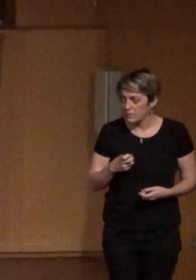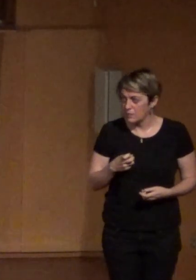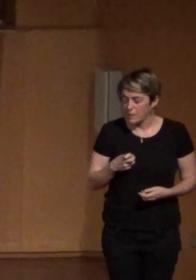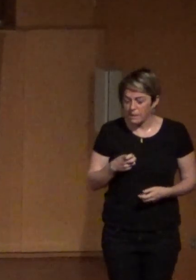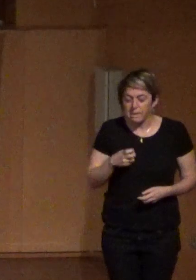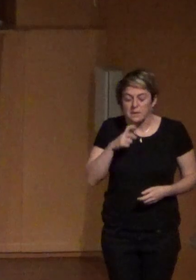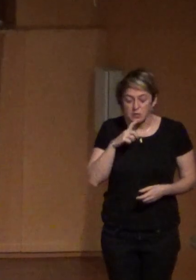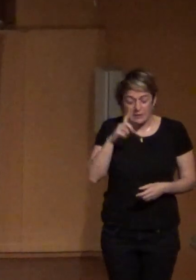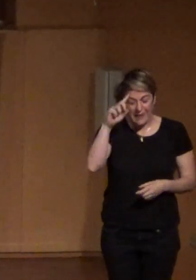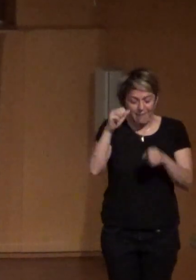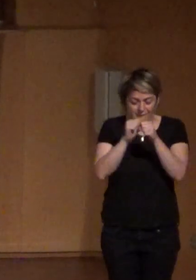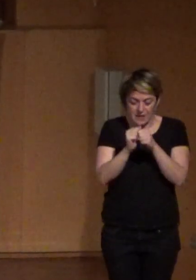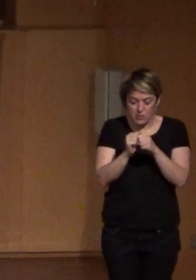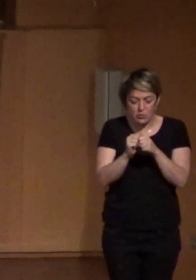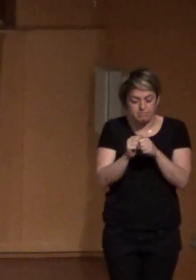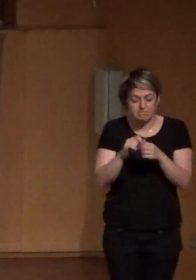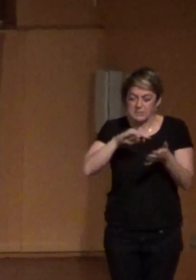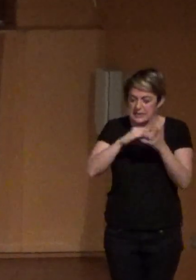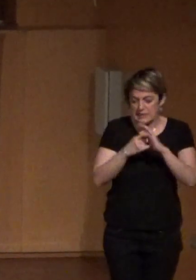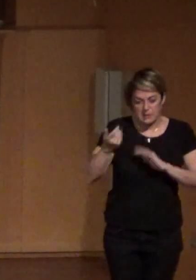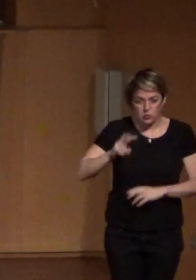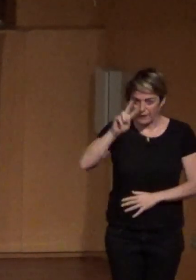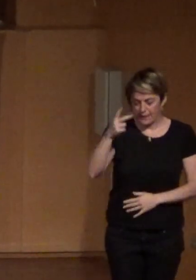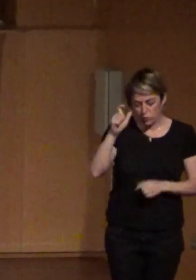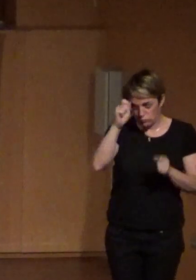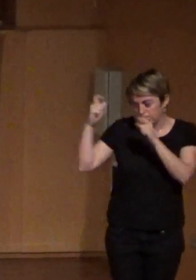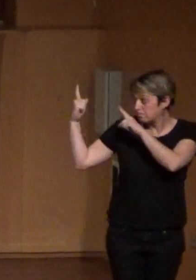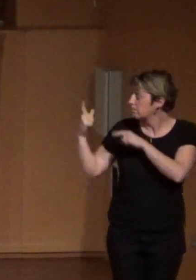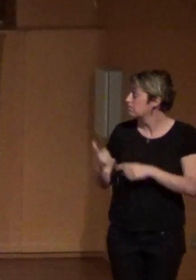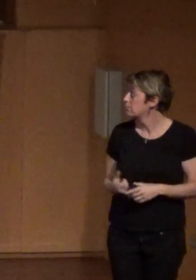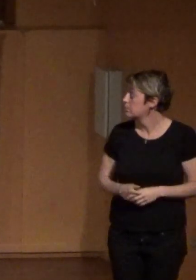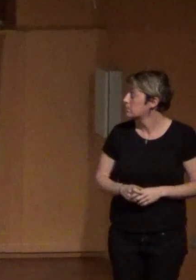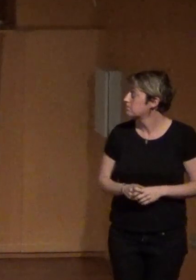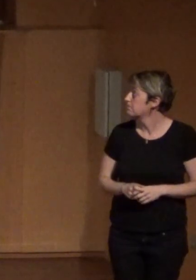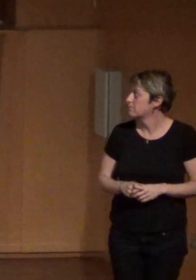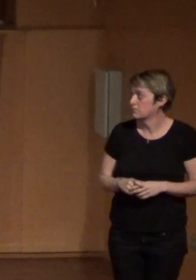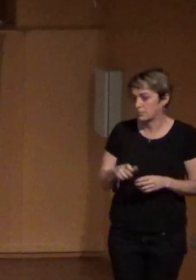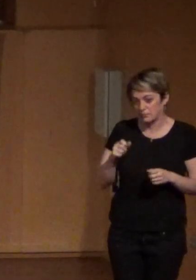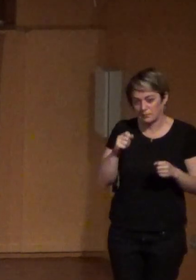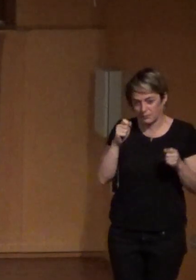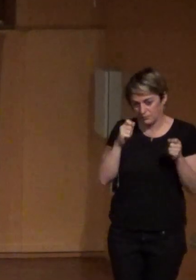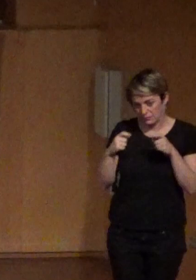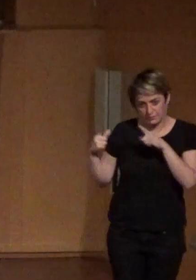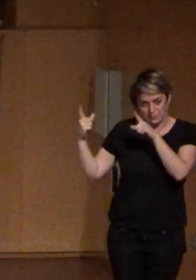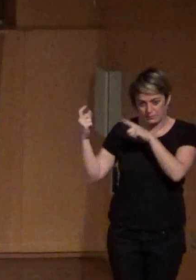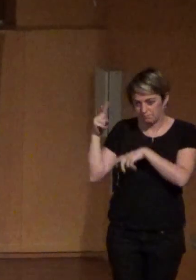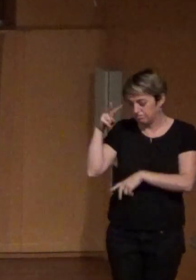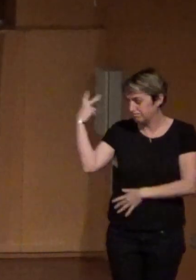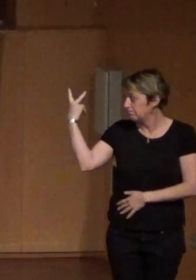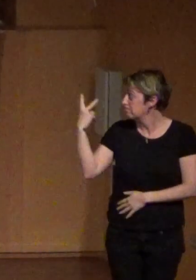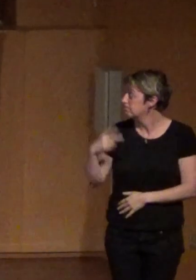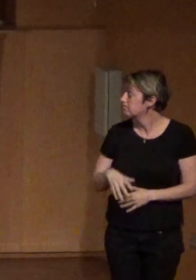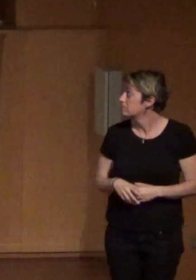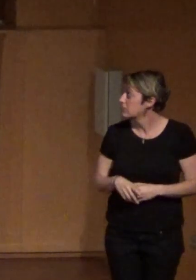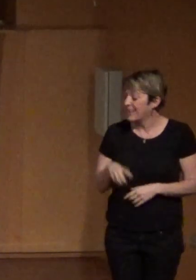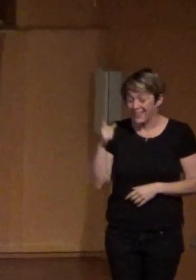y el dopaminérgico. Ahora vamos a tratar de ver cómo eso lo ponemos en evidencia, ¿no? En esta diapositiva realmente uno podría